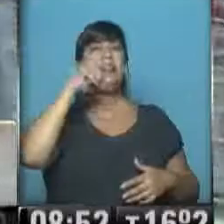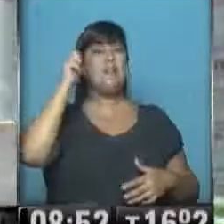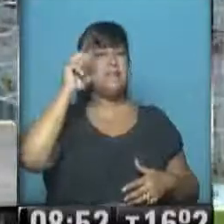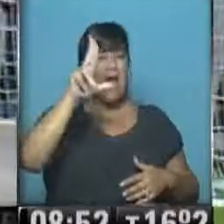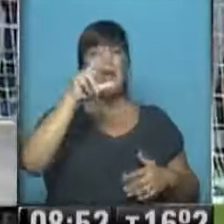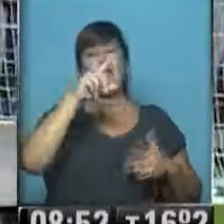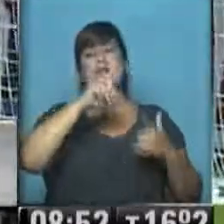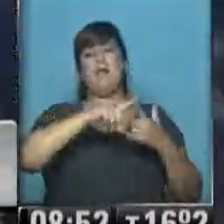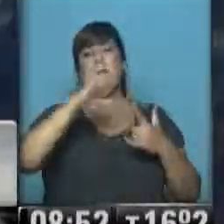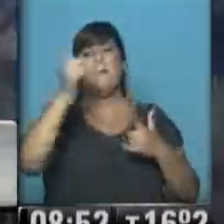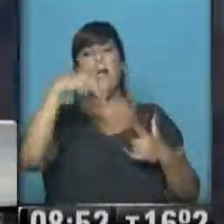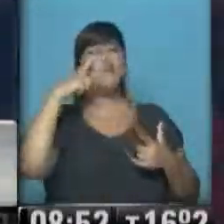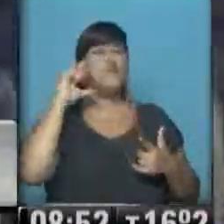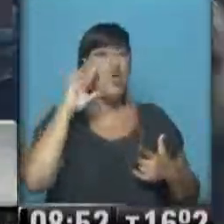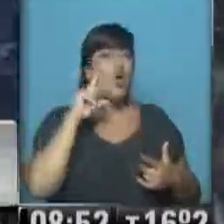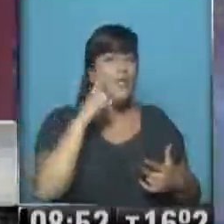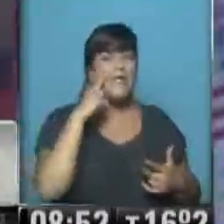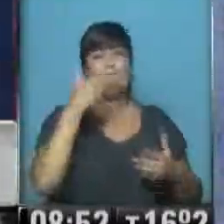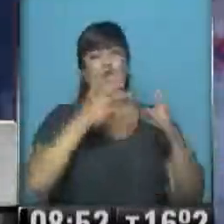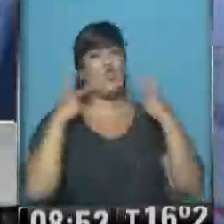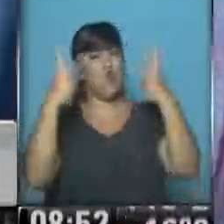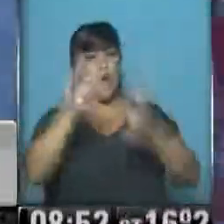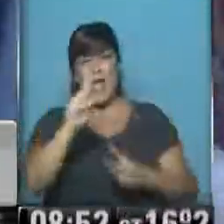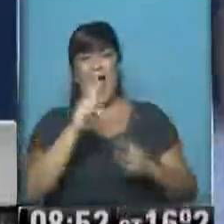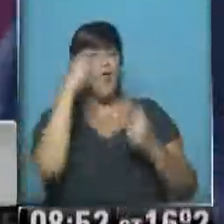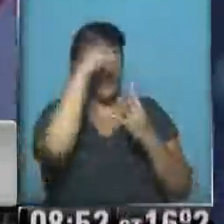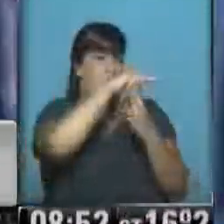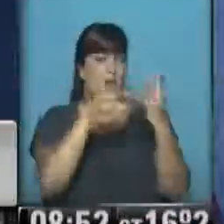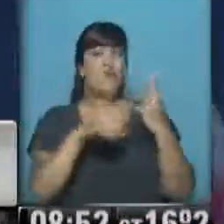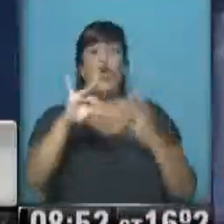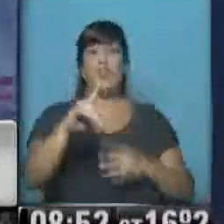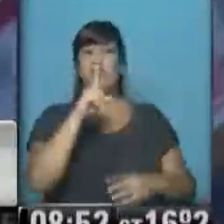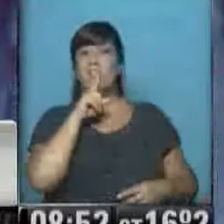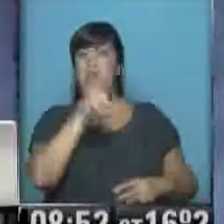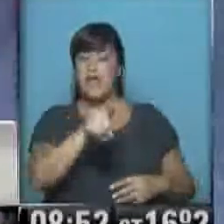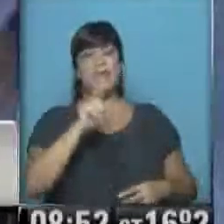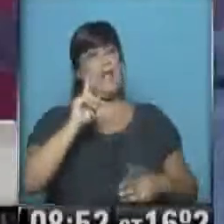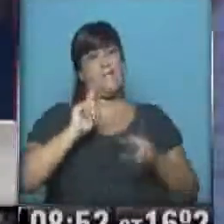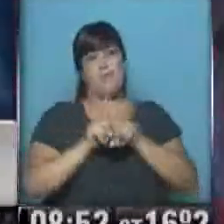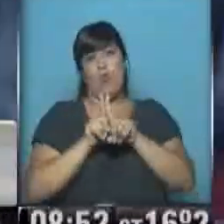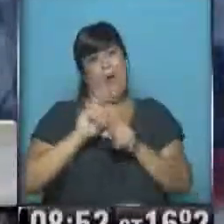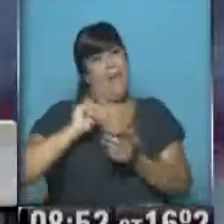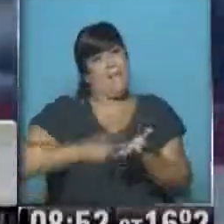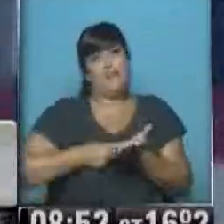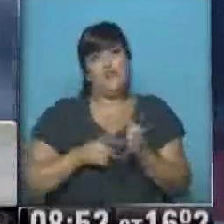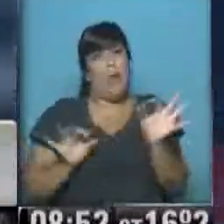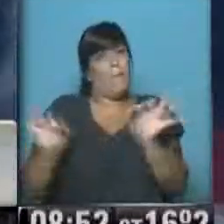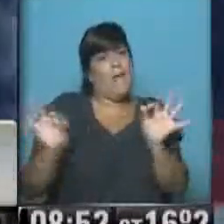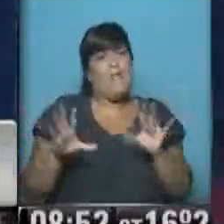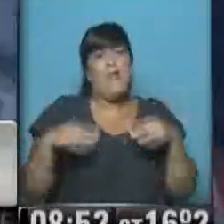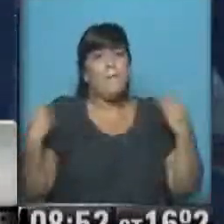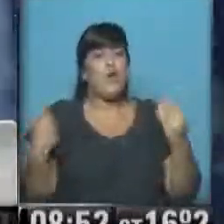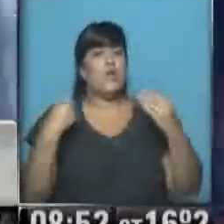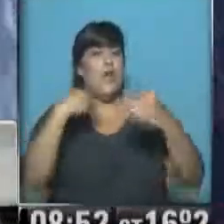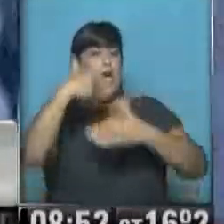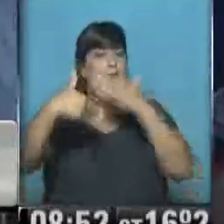no están en el plantel, no viajaron a Bolivia. El muñeco Gallardo tomó todo este tipo de recaudos porque es un partido